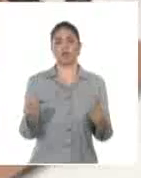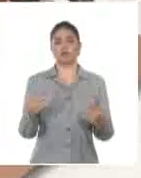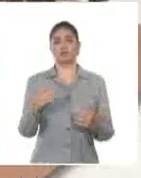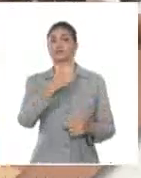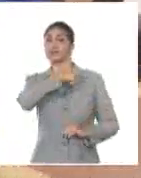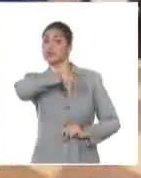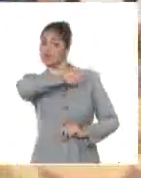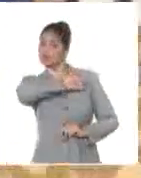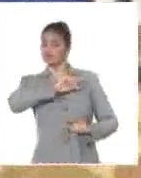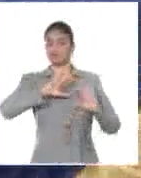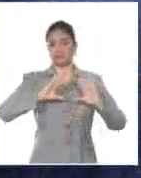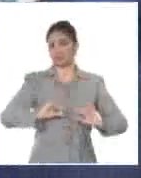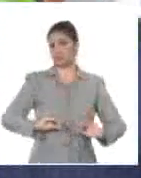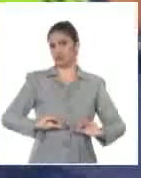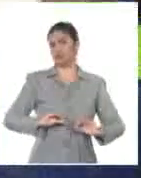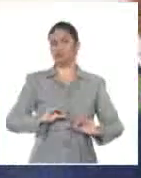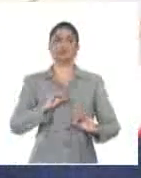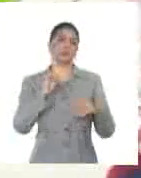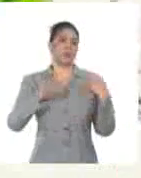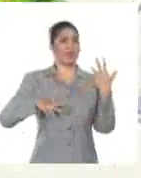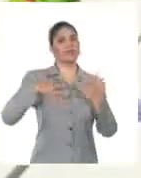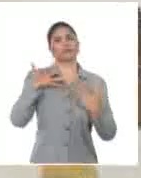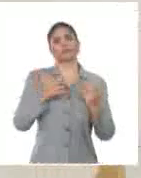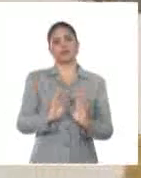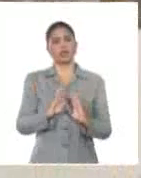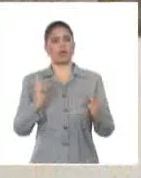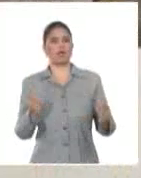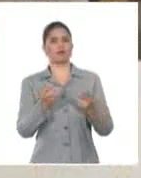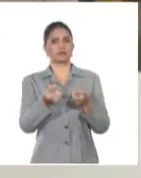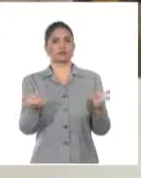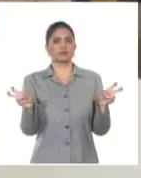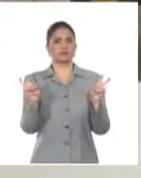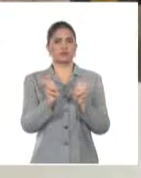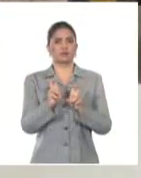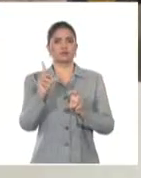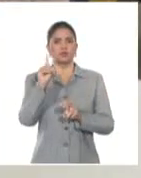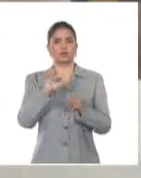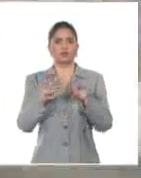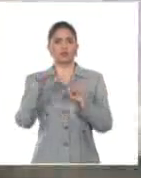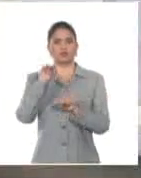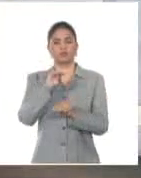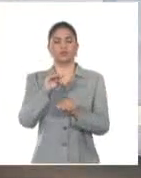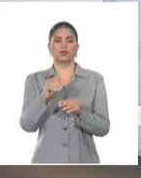martes con una ceremonia celebrada en el Centro Deportivo Dr. Jenot Kotik.